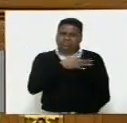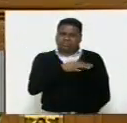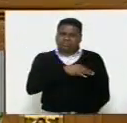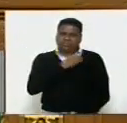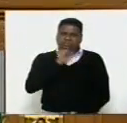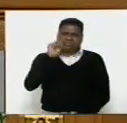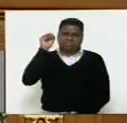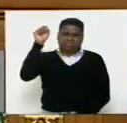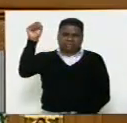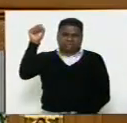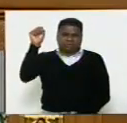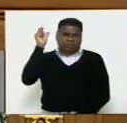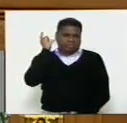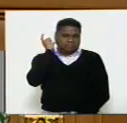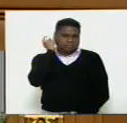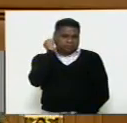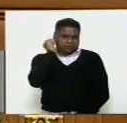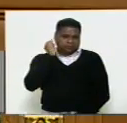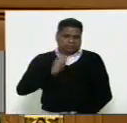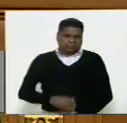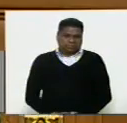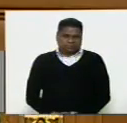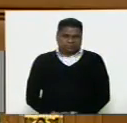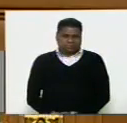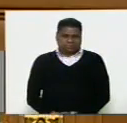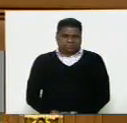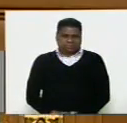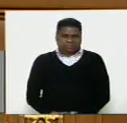socialismo feminista.